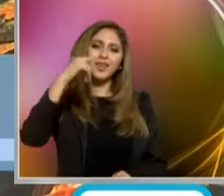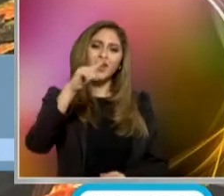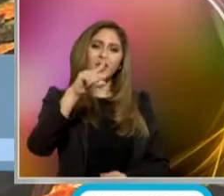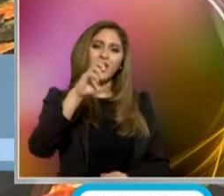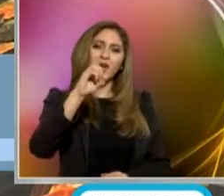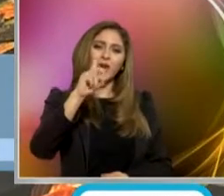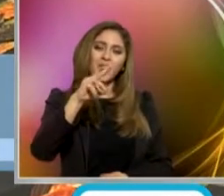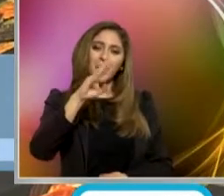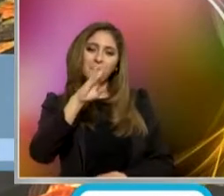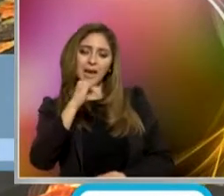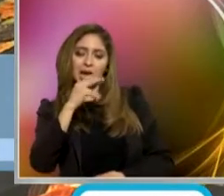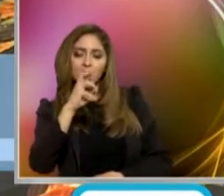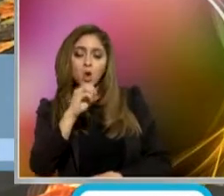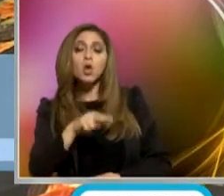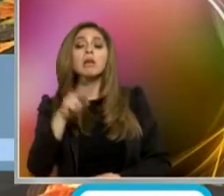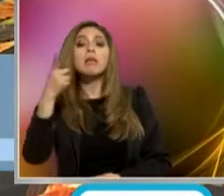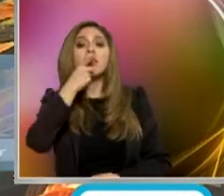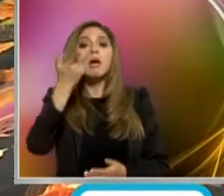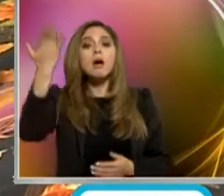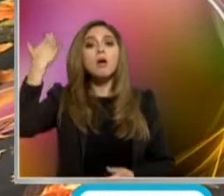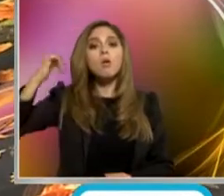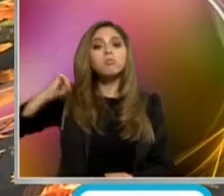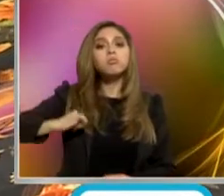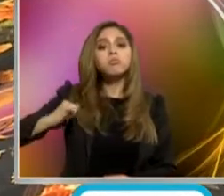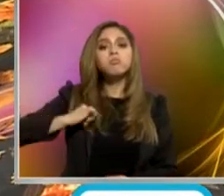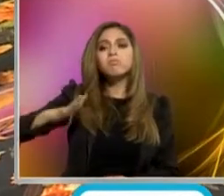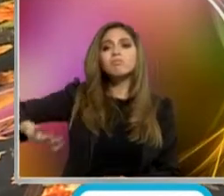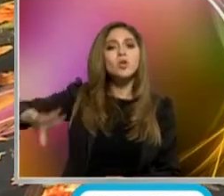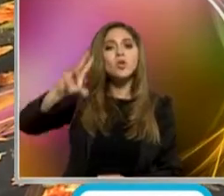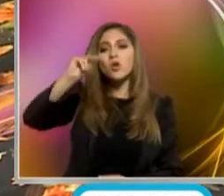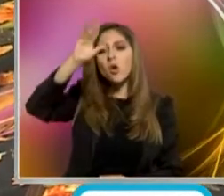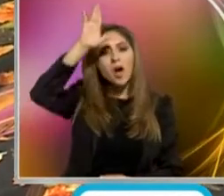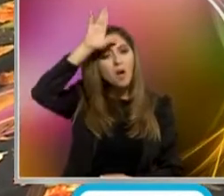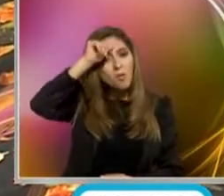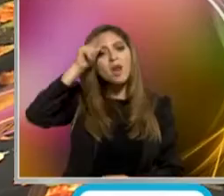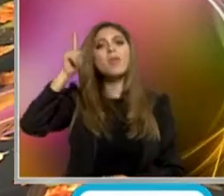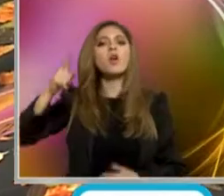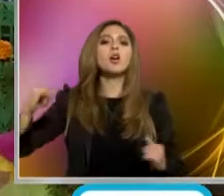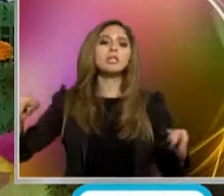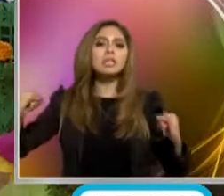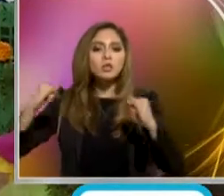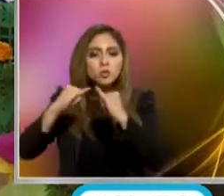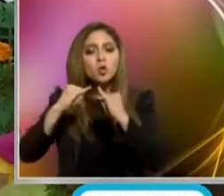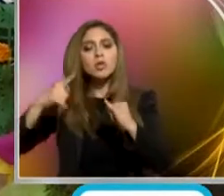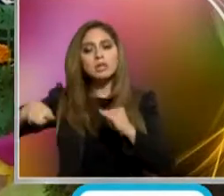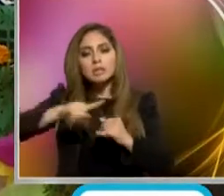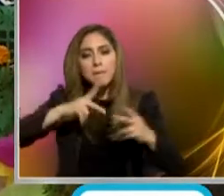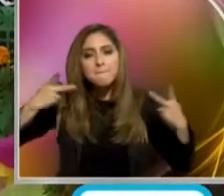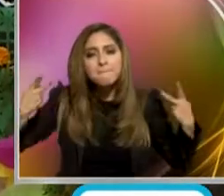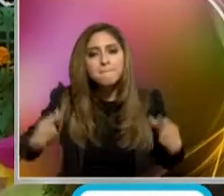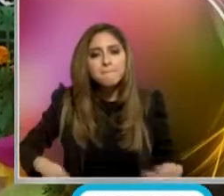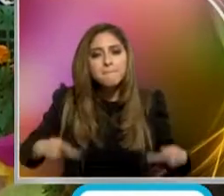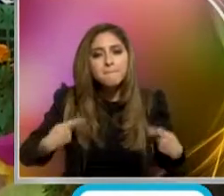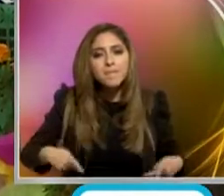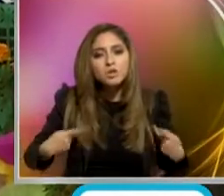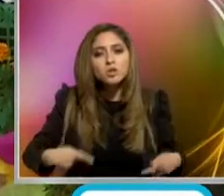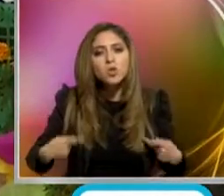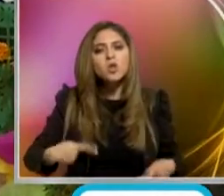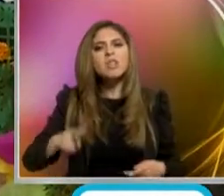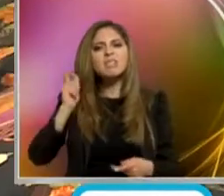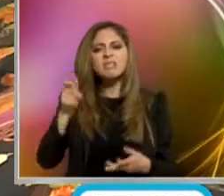poemas hablaba mucho de esa aversión a la sociedad, a las instituciones sociales, ¿no? Sus personajes eran